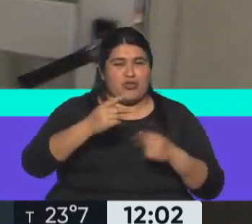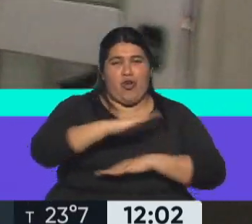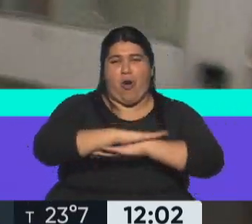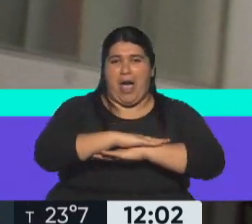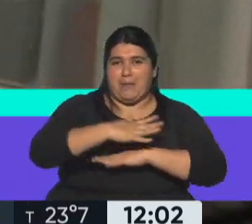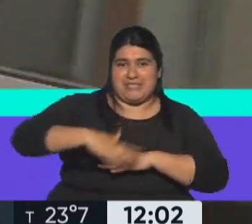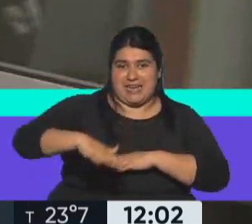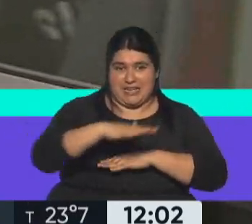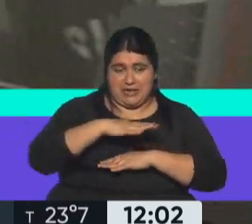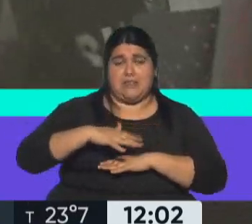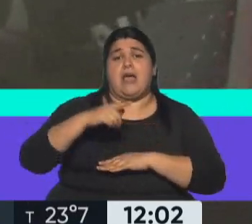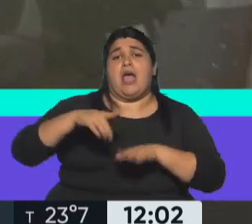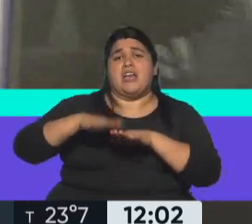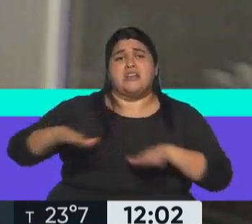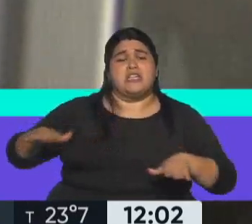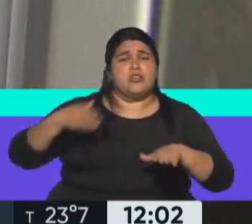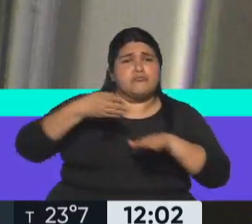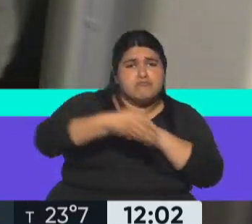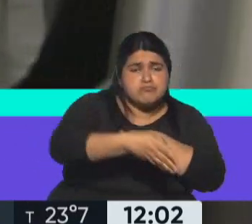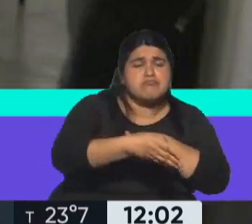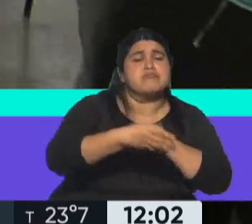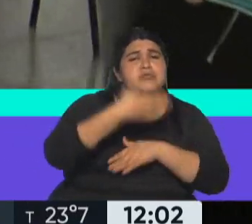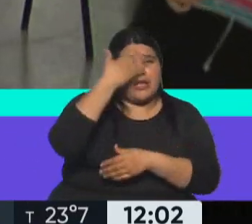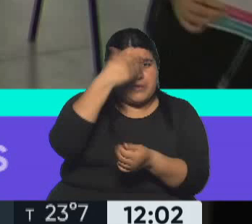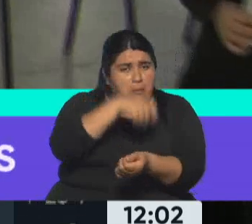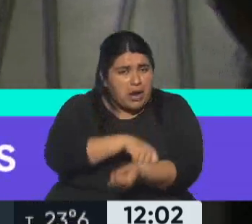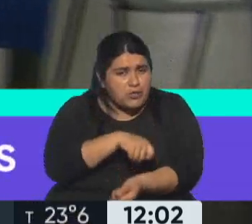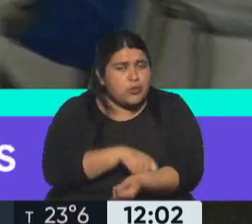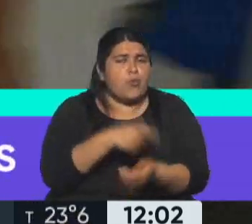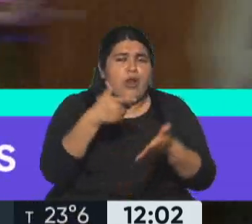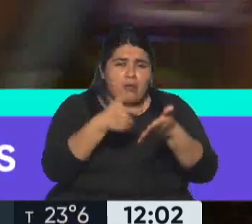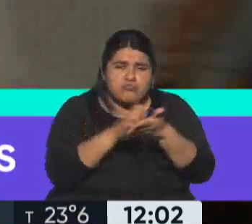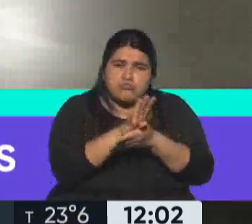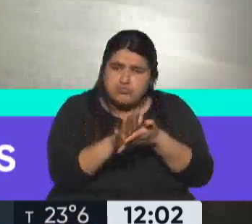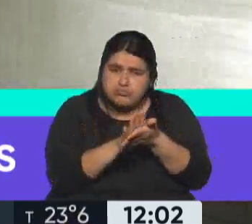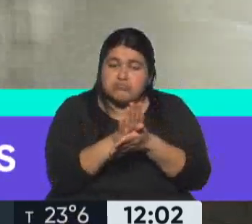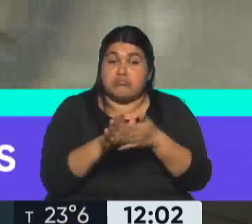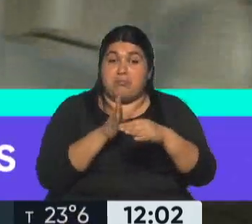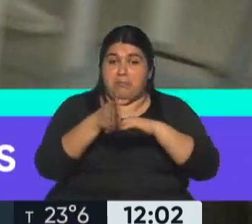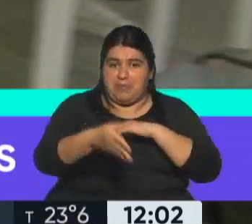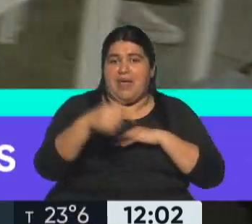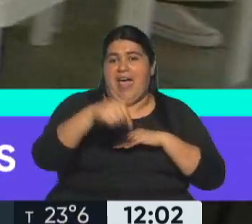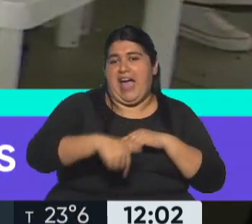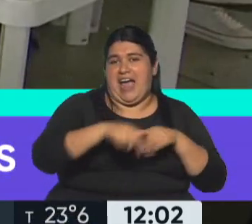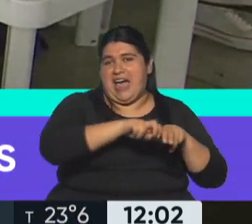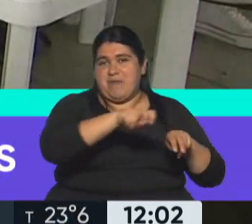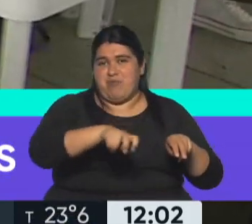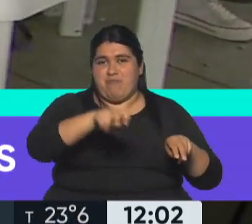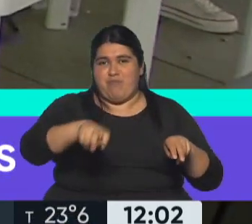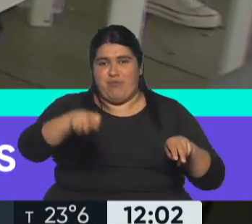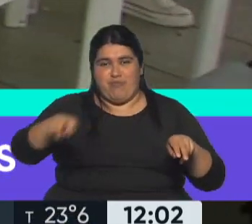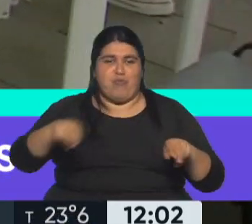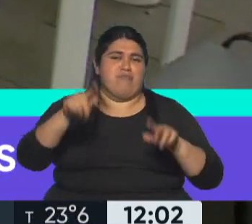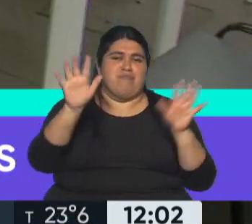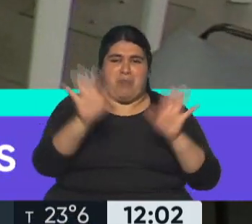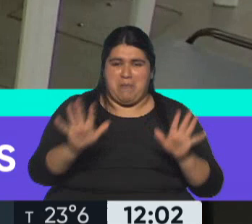Los chiquitos entran, les toman la temperatura, los controlan con alcohol en gel y aquí ya los reciben. Ya aquí está todo